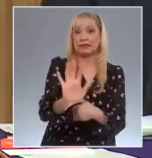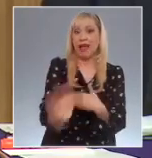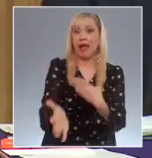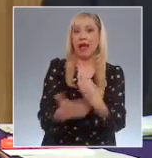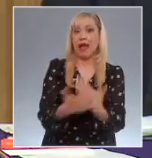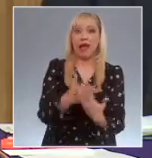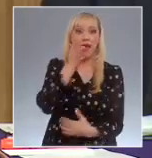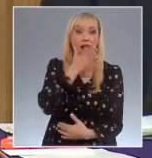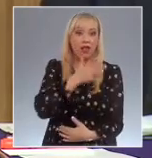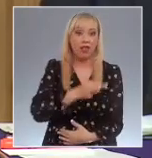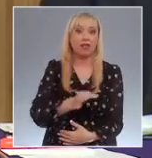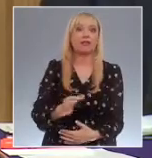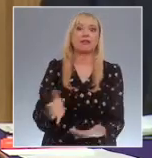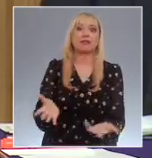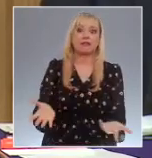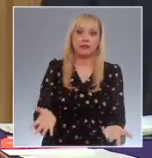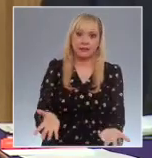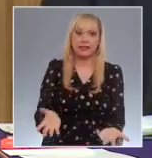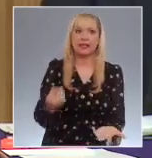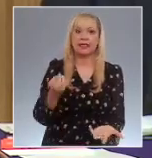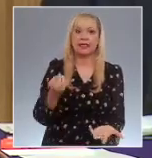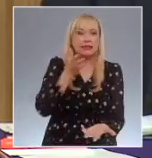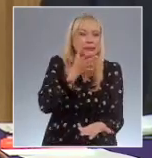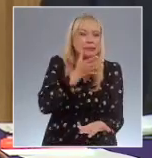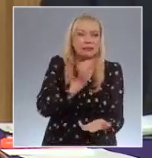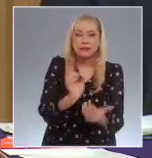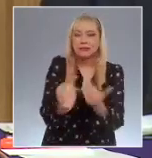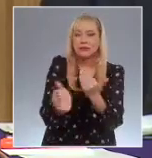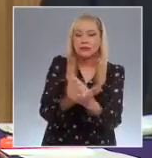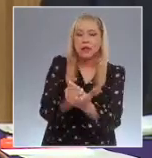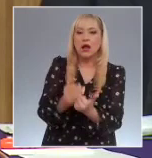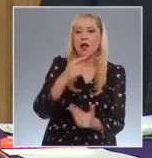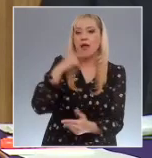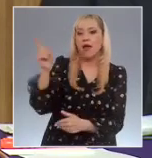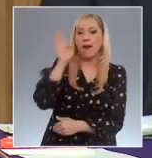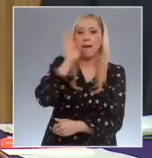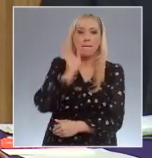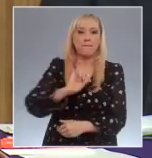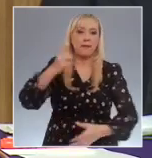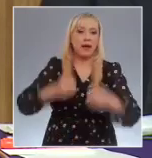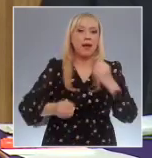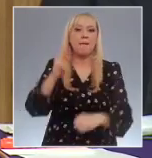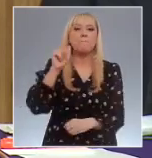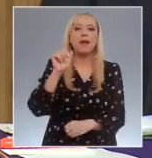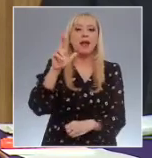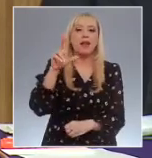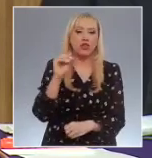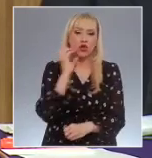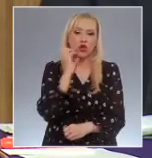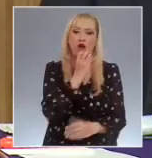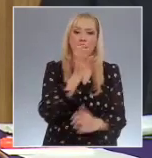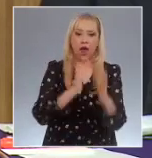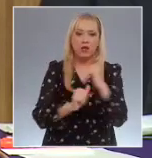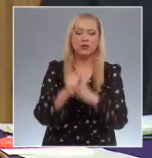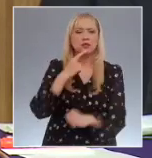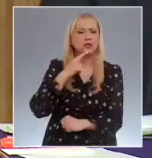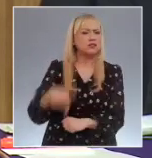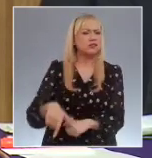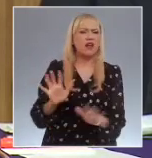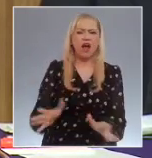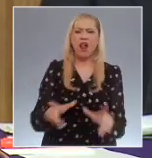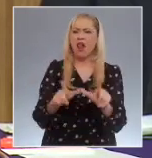Pardo Rebolledo. Que el Tribunal Electoral del Poder Judicial de la Federación se encuentra listo y actuará con